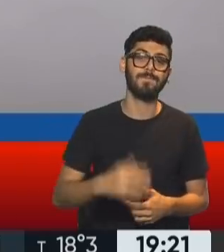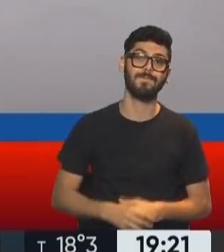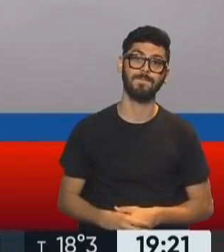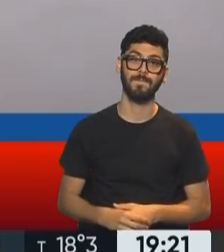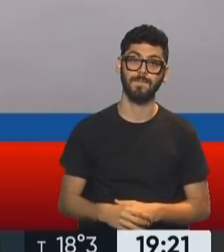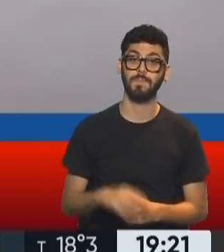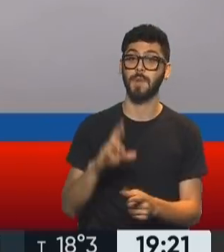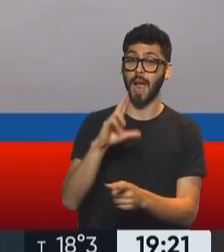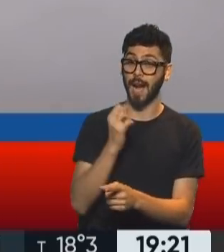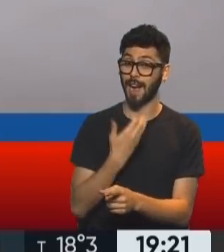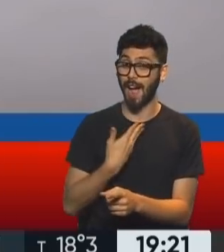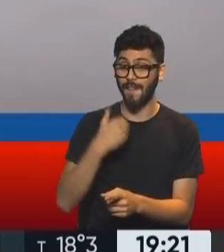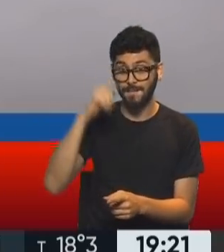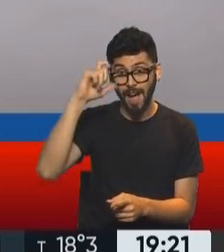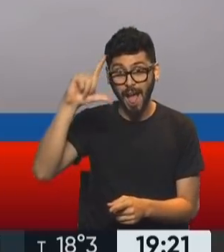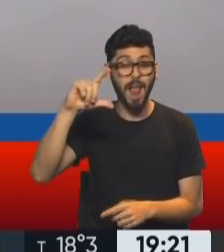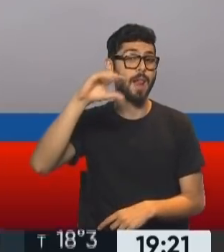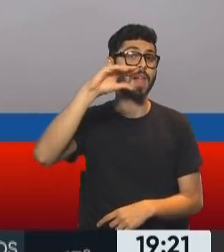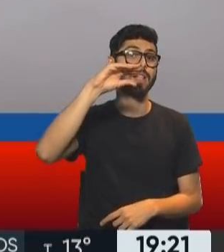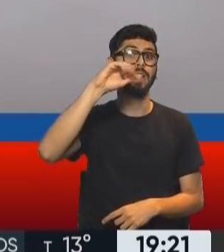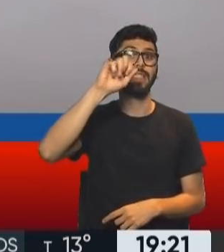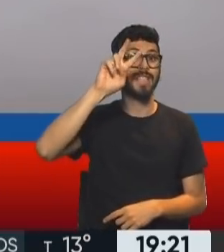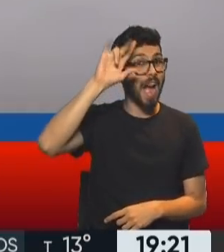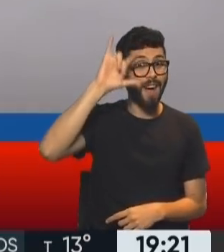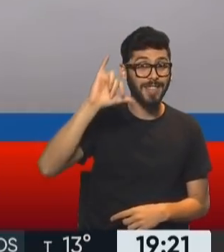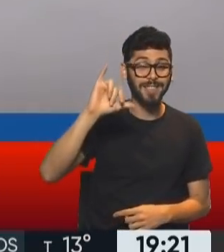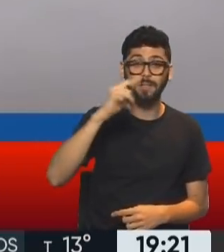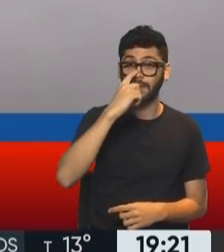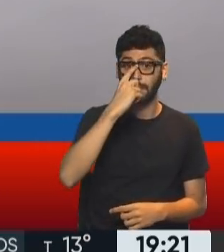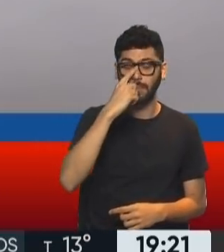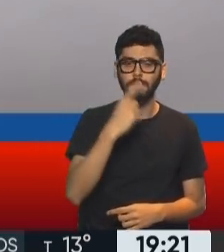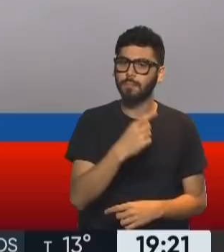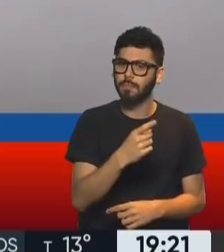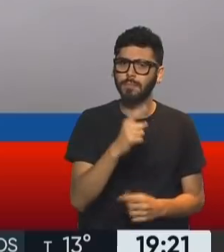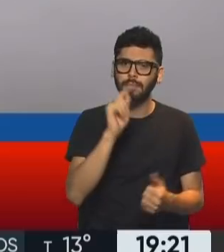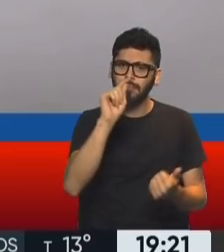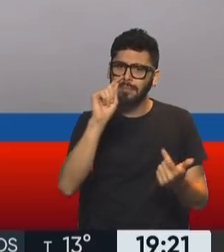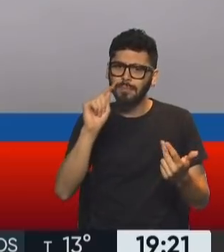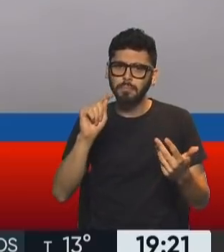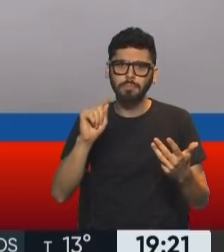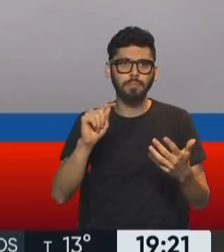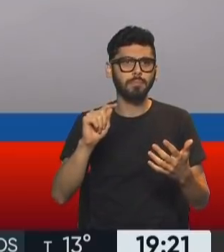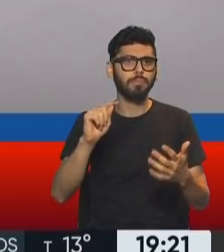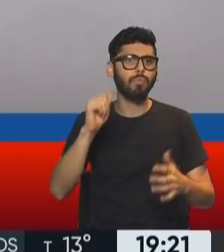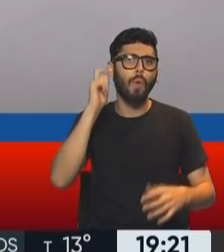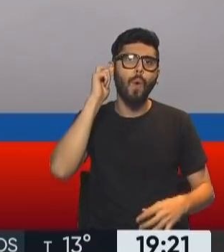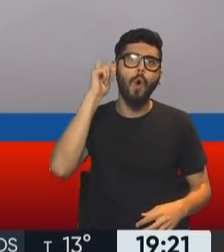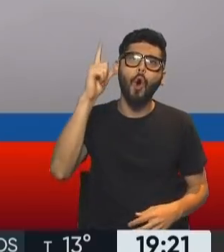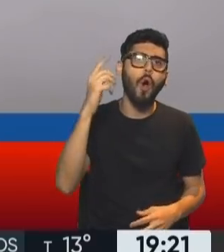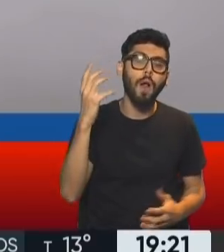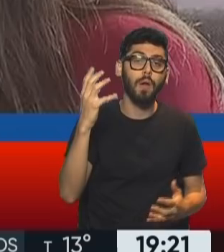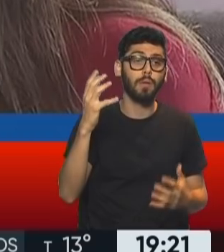los años de Rafael, los años de Chávez, que lograron mancomunar